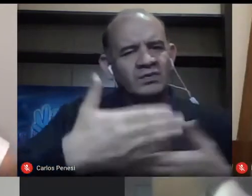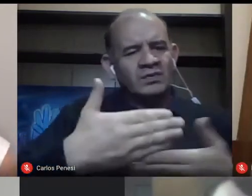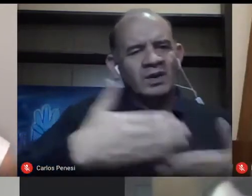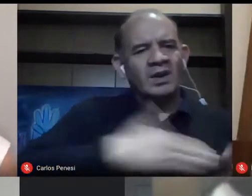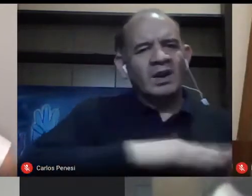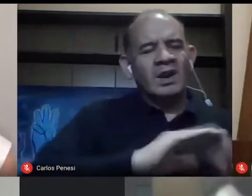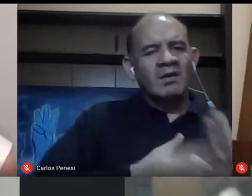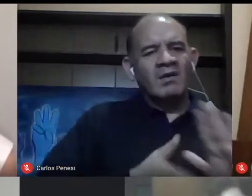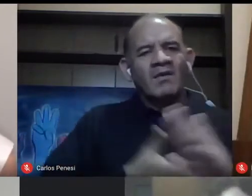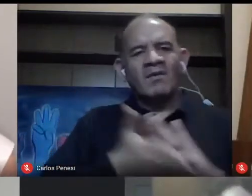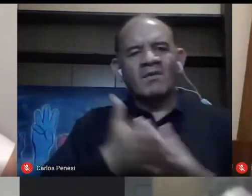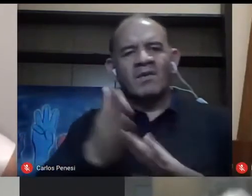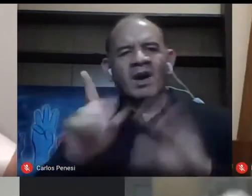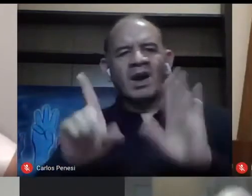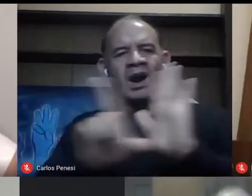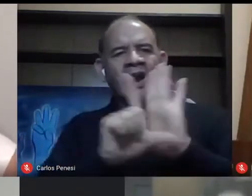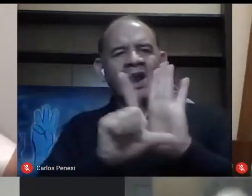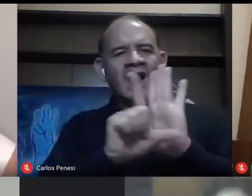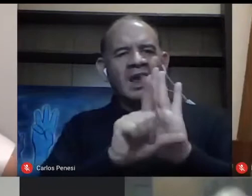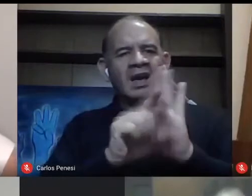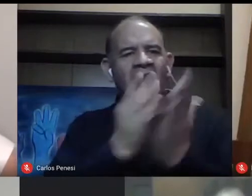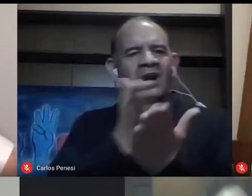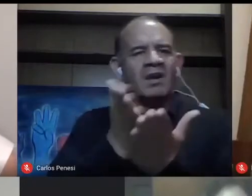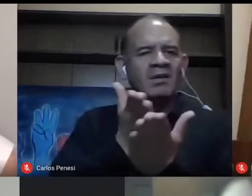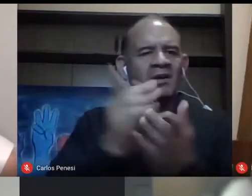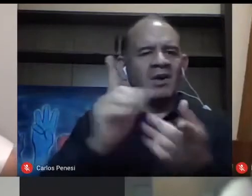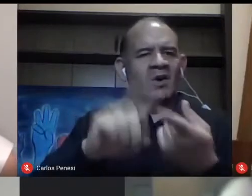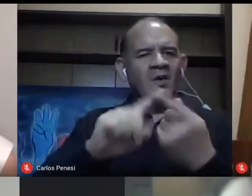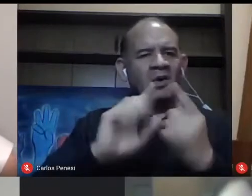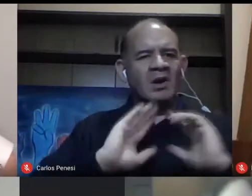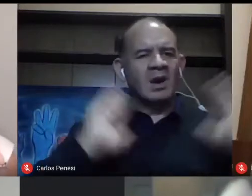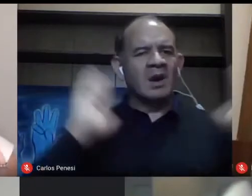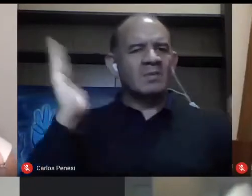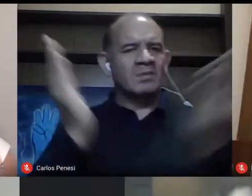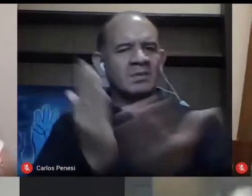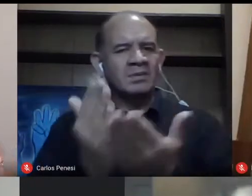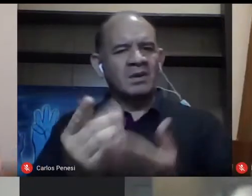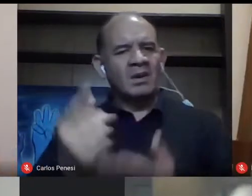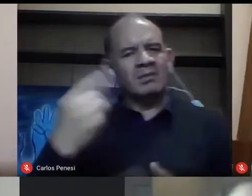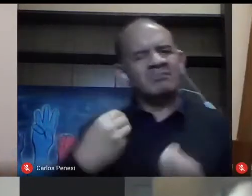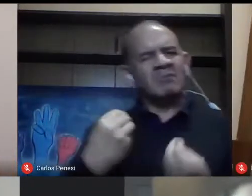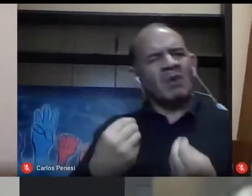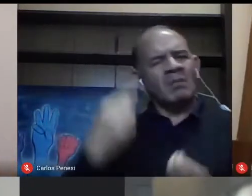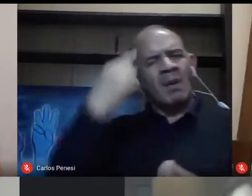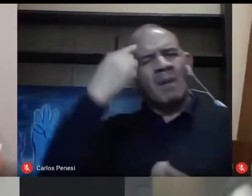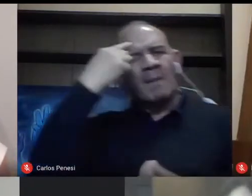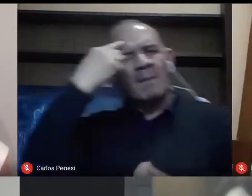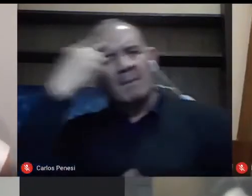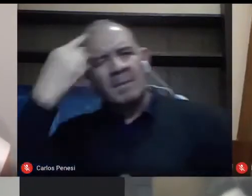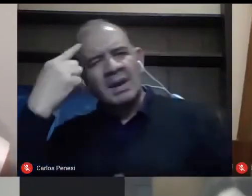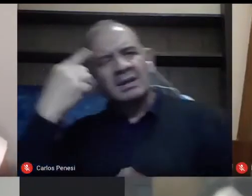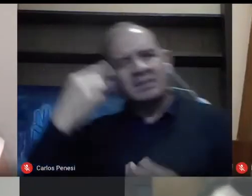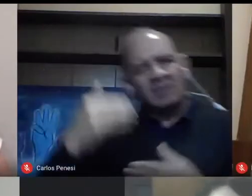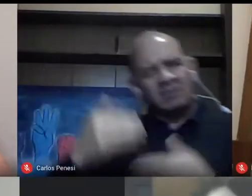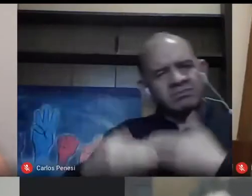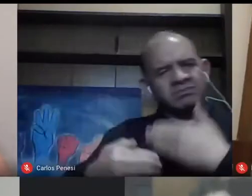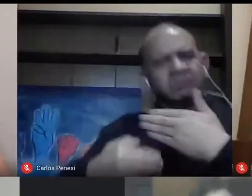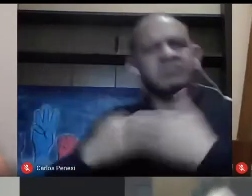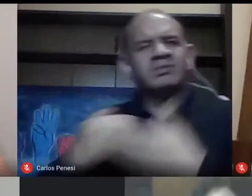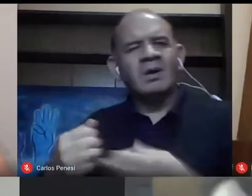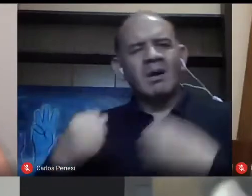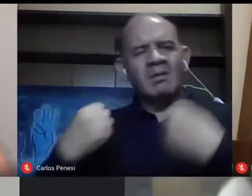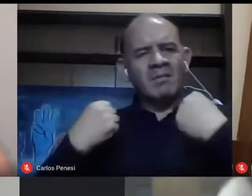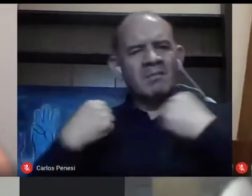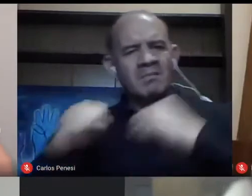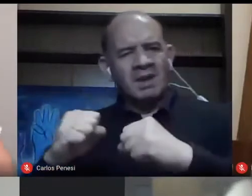país este derecho que consagra el Tratado de Marrakech. ¿Cómo piensan el proceso de la reglamentación federal? ¿Habrá